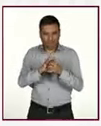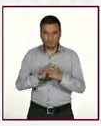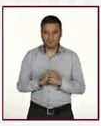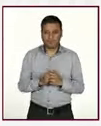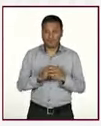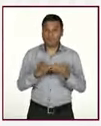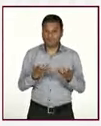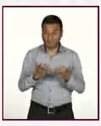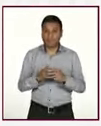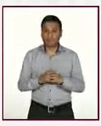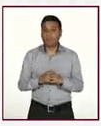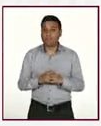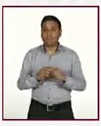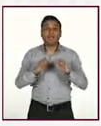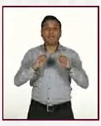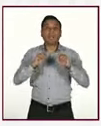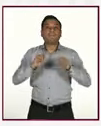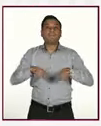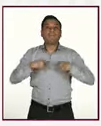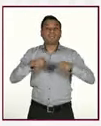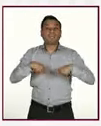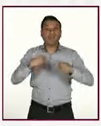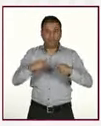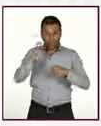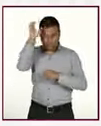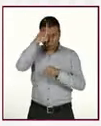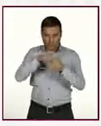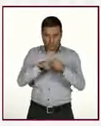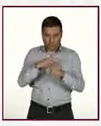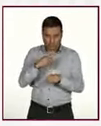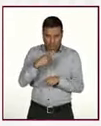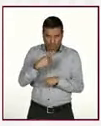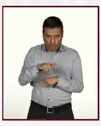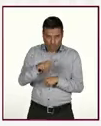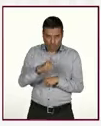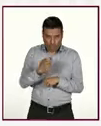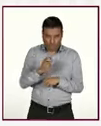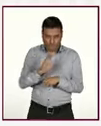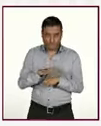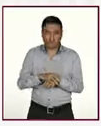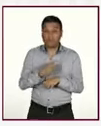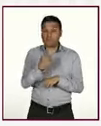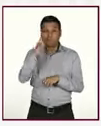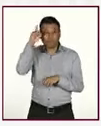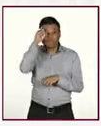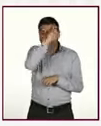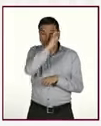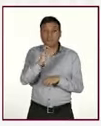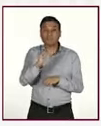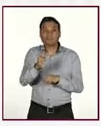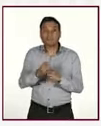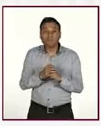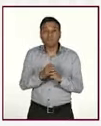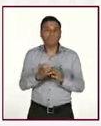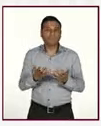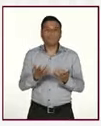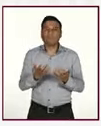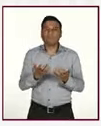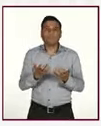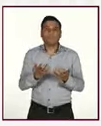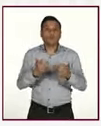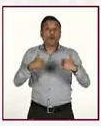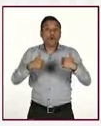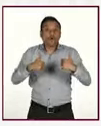de este patrimonio cultural, lo que estamos viendo, lo que es un poco difícil es cómo el cambio generacional hace que